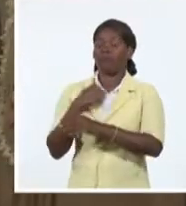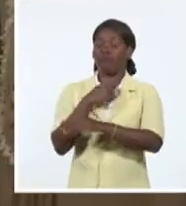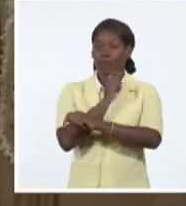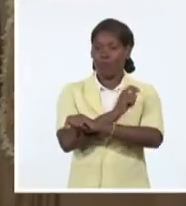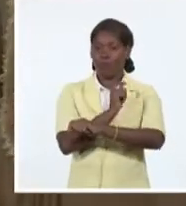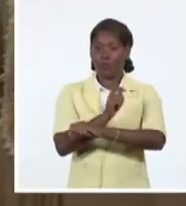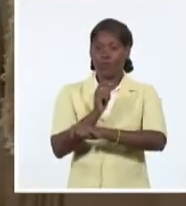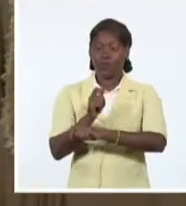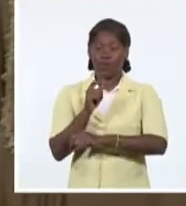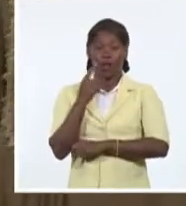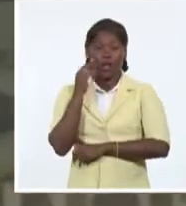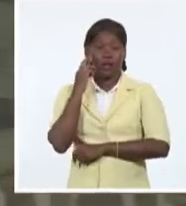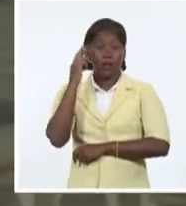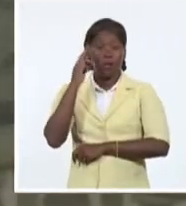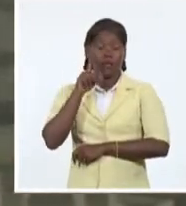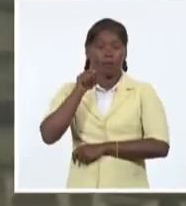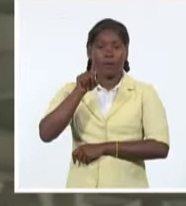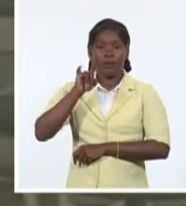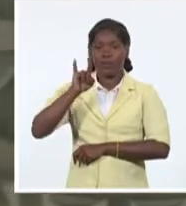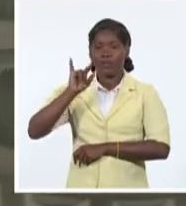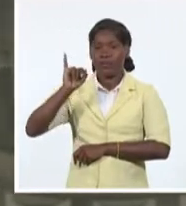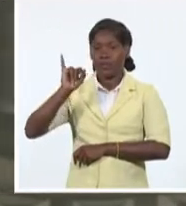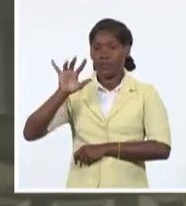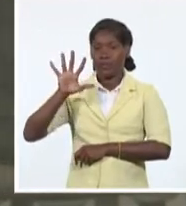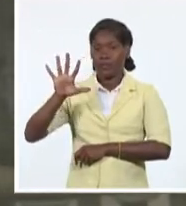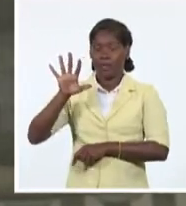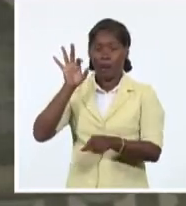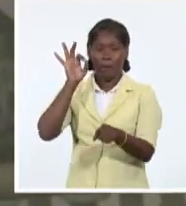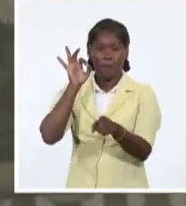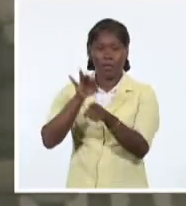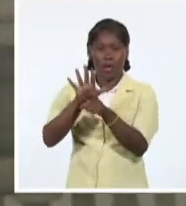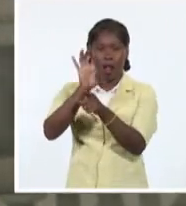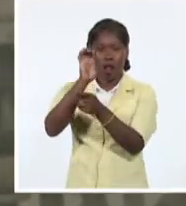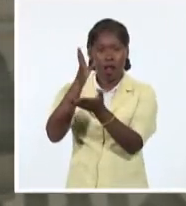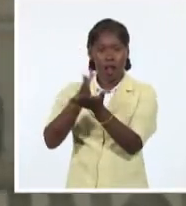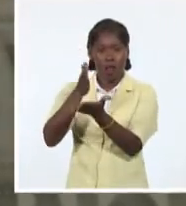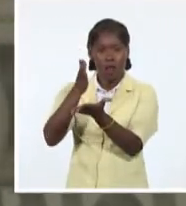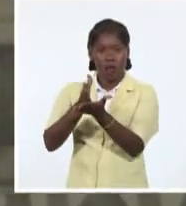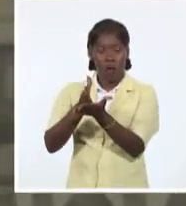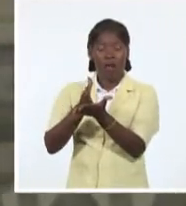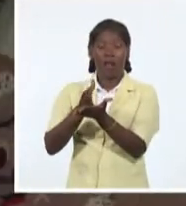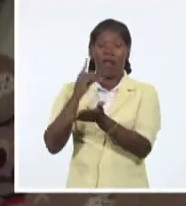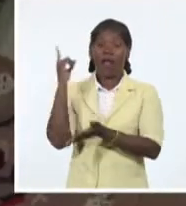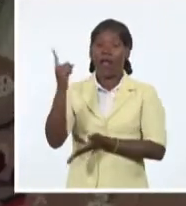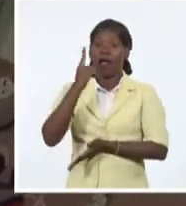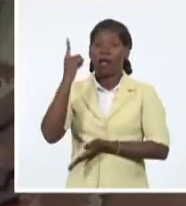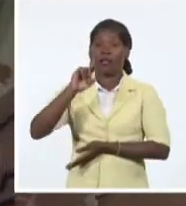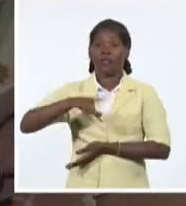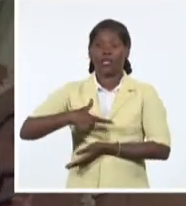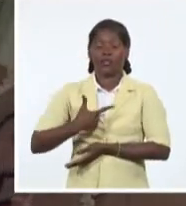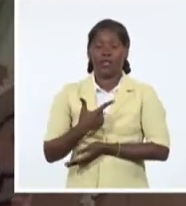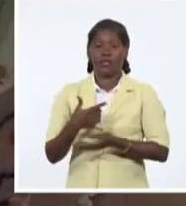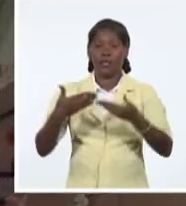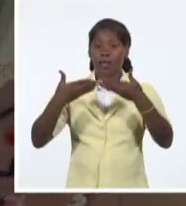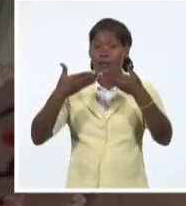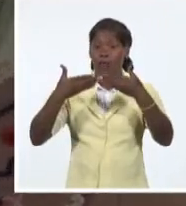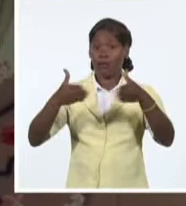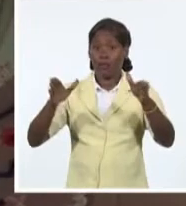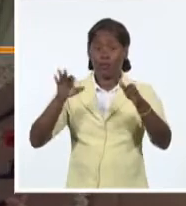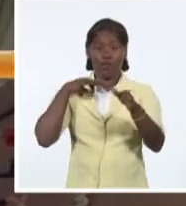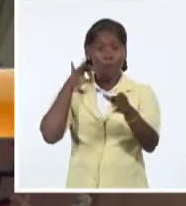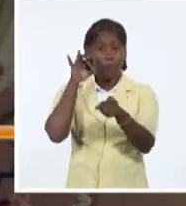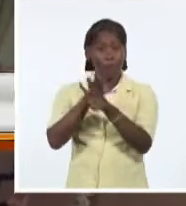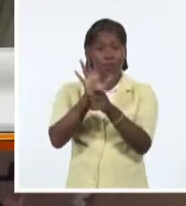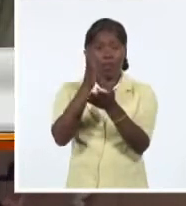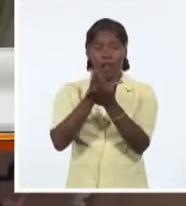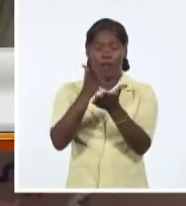de cuando en 1965 ingresó en la escuela nacional de arte se nos abrieron las puertas para que